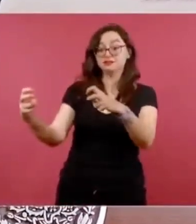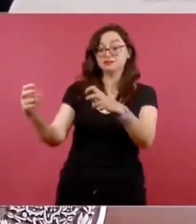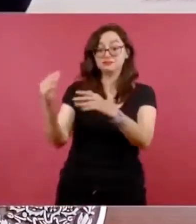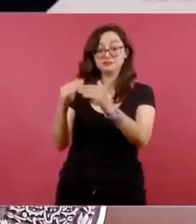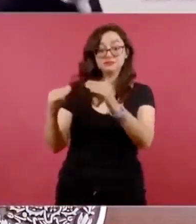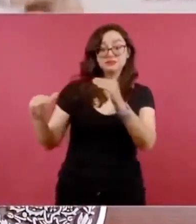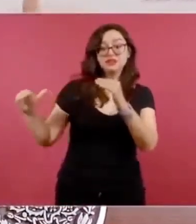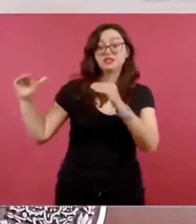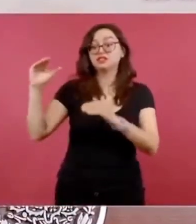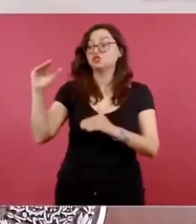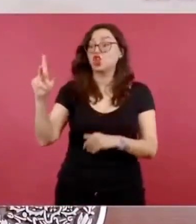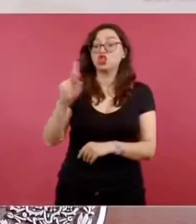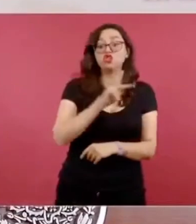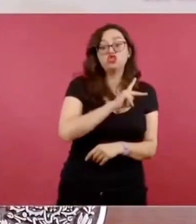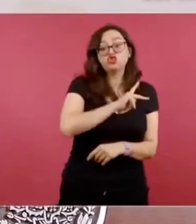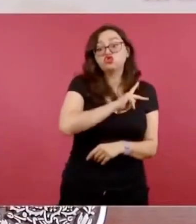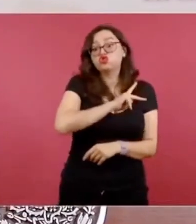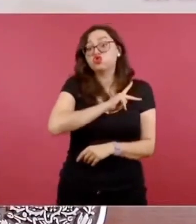sacan un desplegado